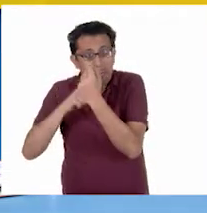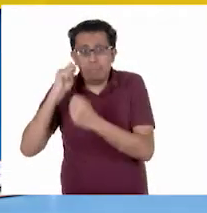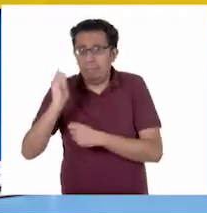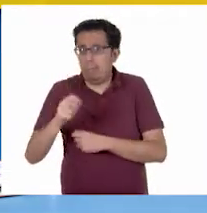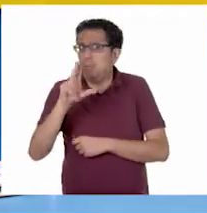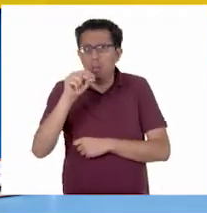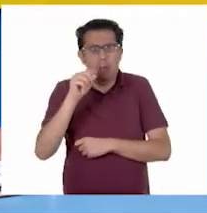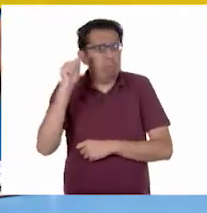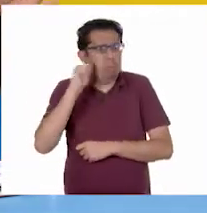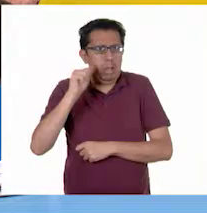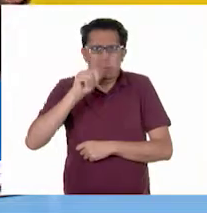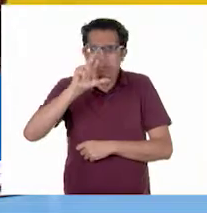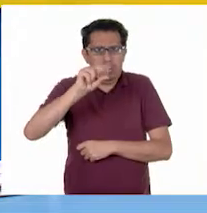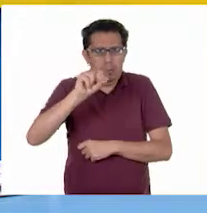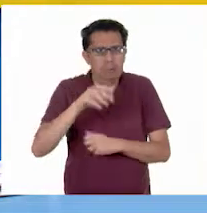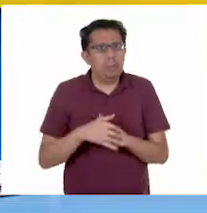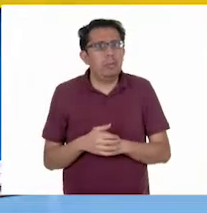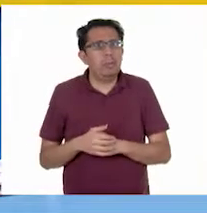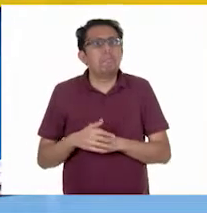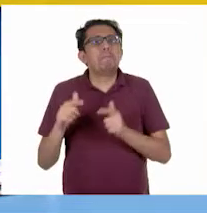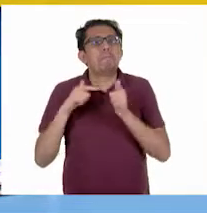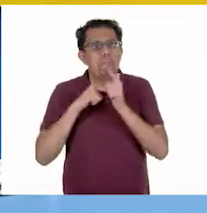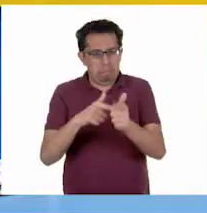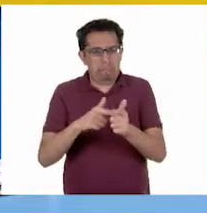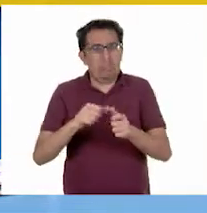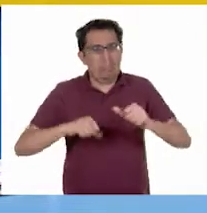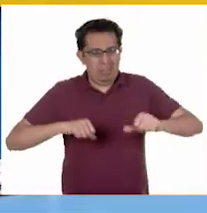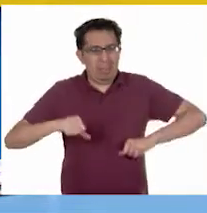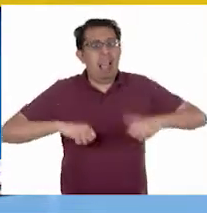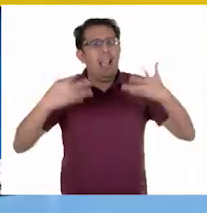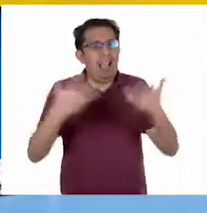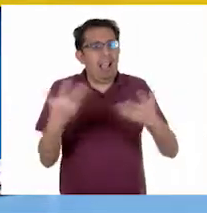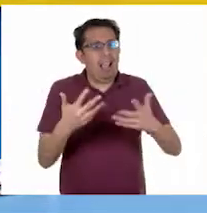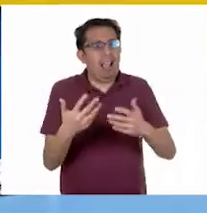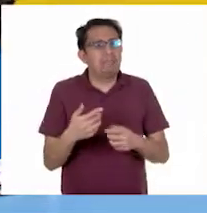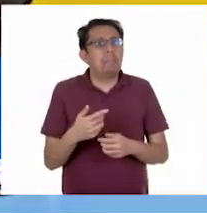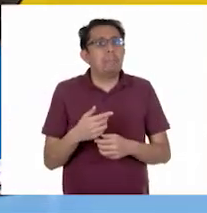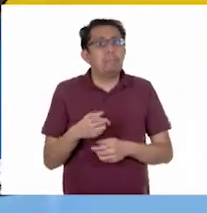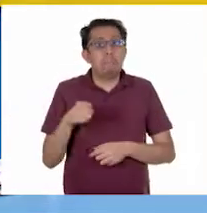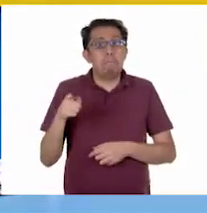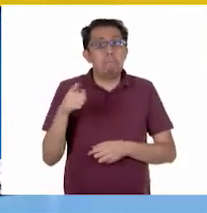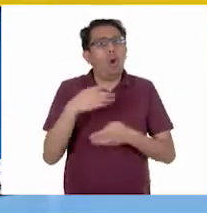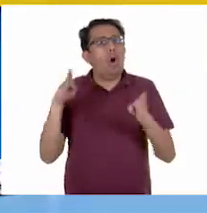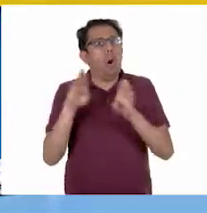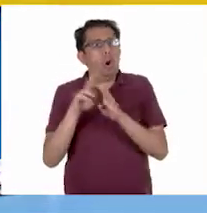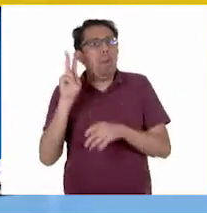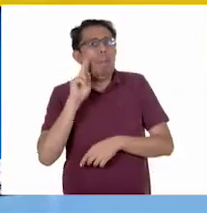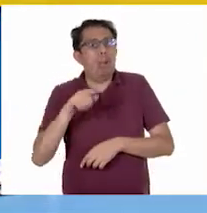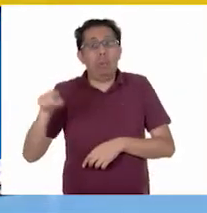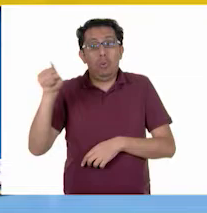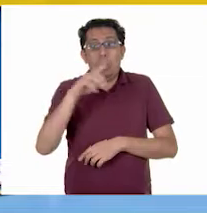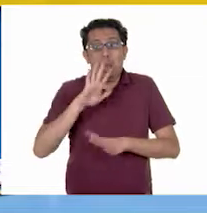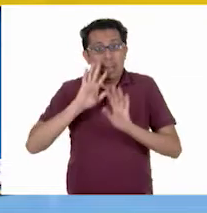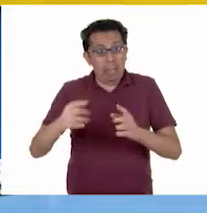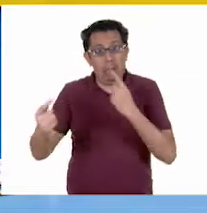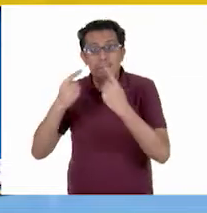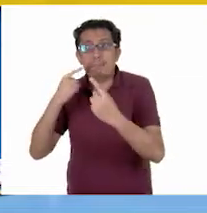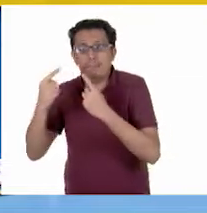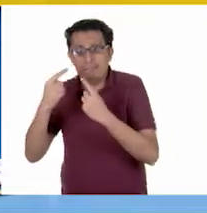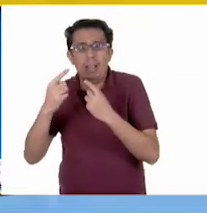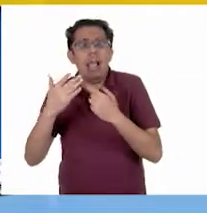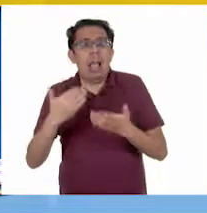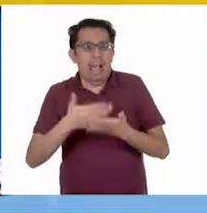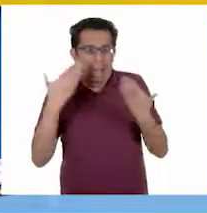una regla, ¿eh? Y muy bien, sigamos con la actividad. ¿Qué les parece si ahora nos comparten los resultados de lo que estuvieron